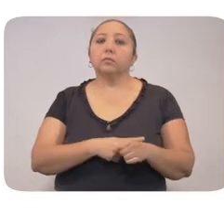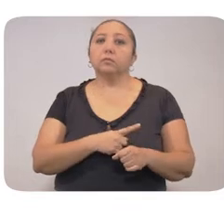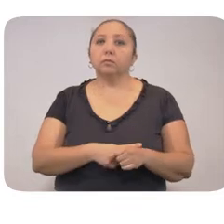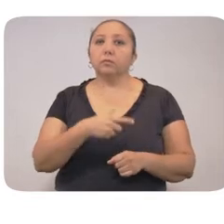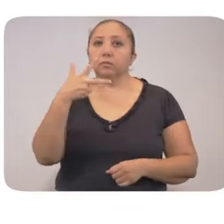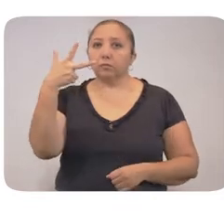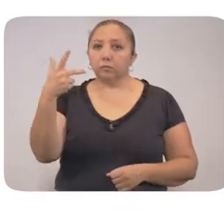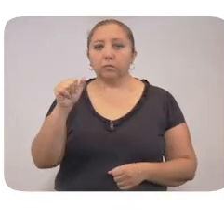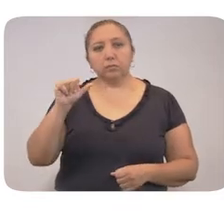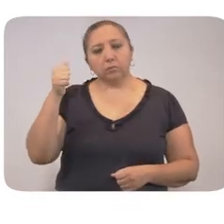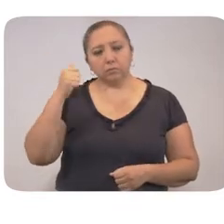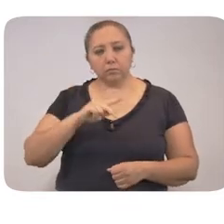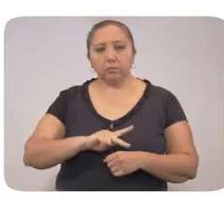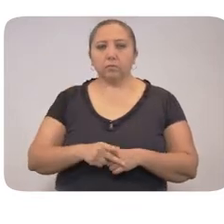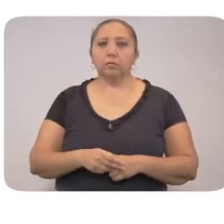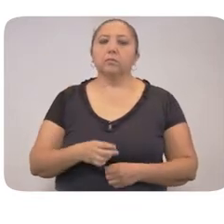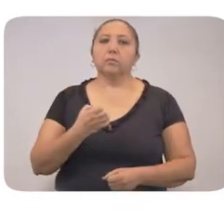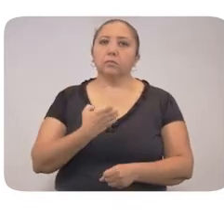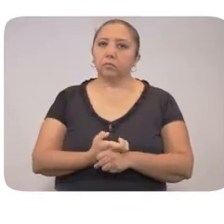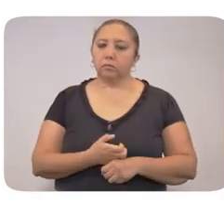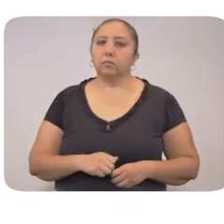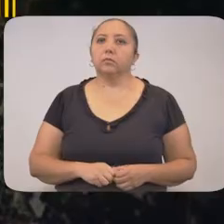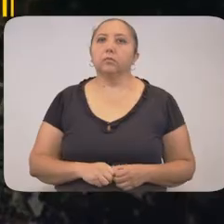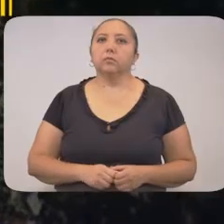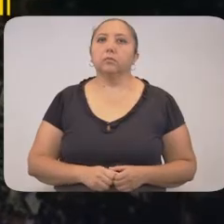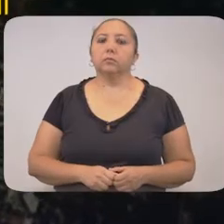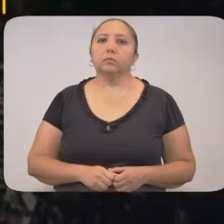8 de los cuales son de otro país u otro estado.